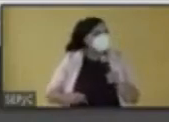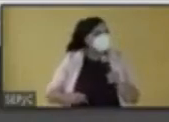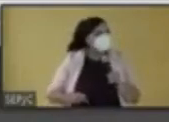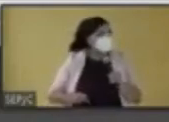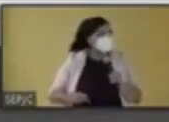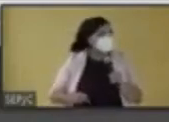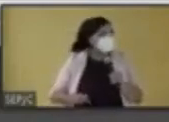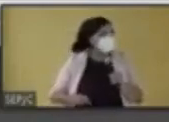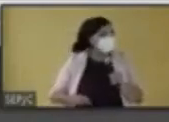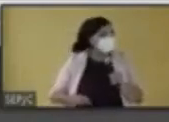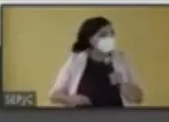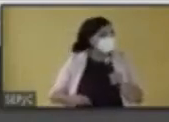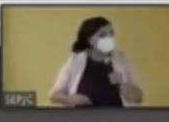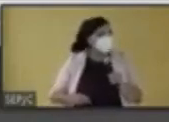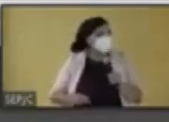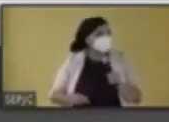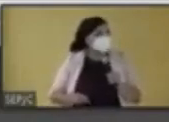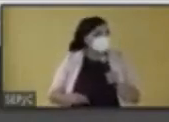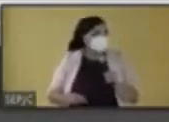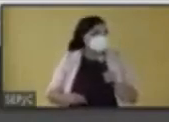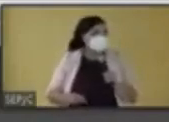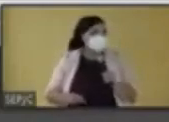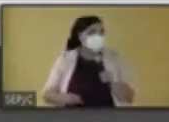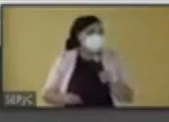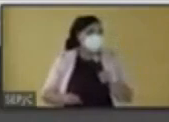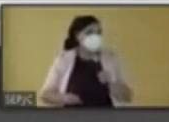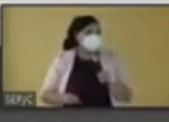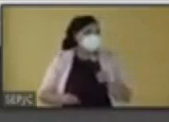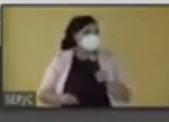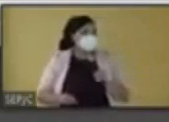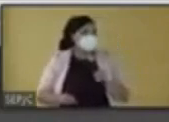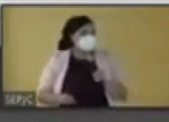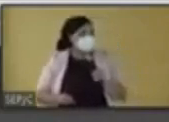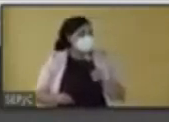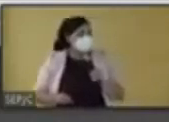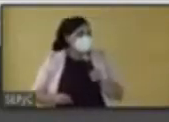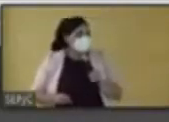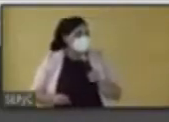Salario mensual neto. Área de adscripción.